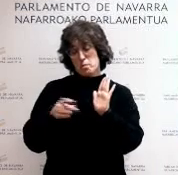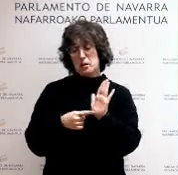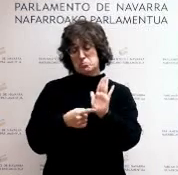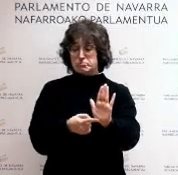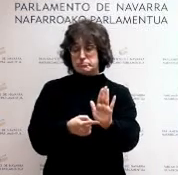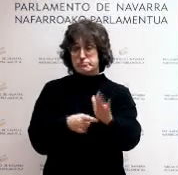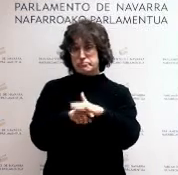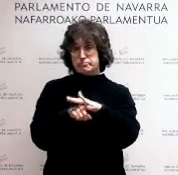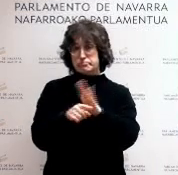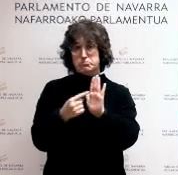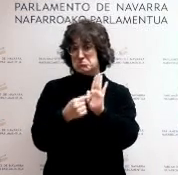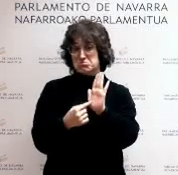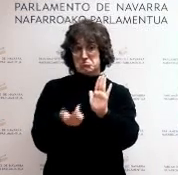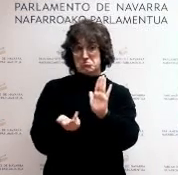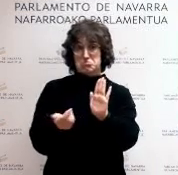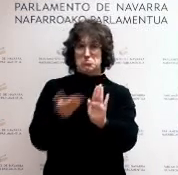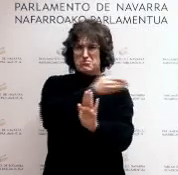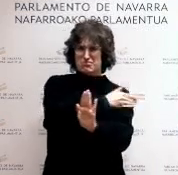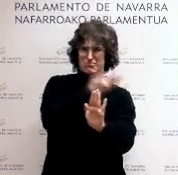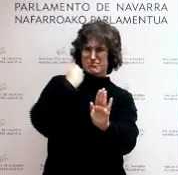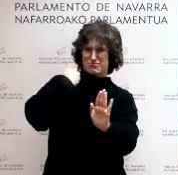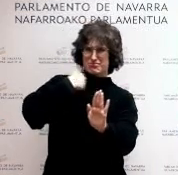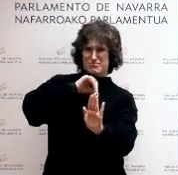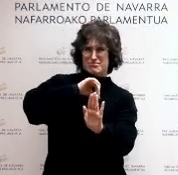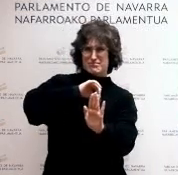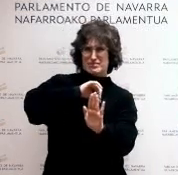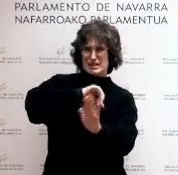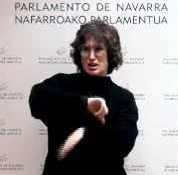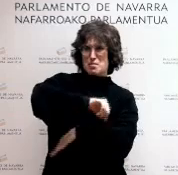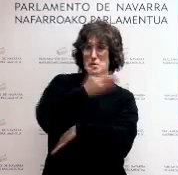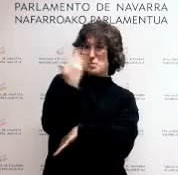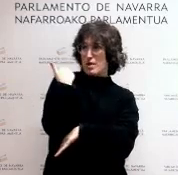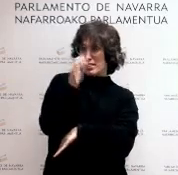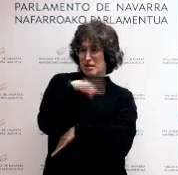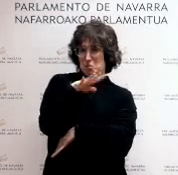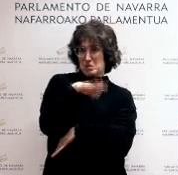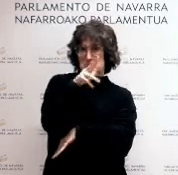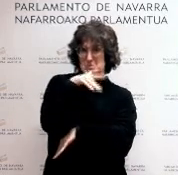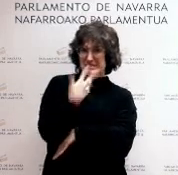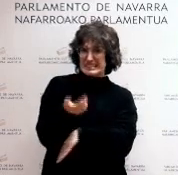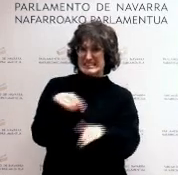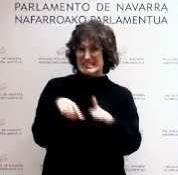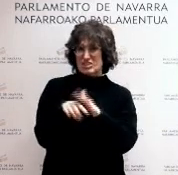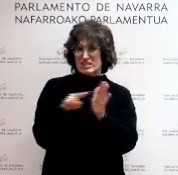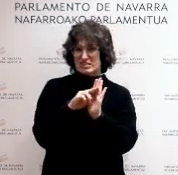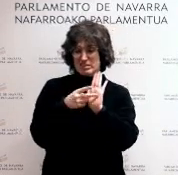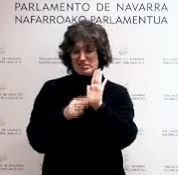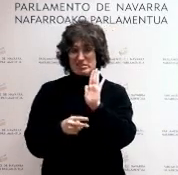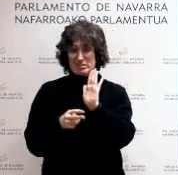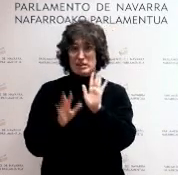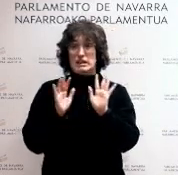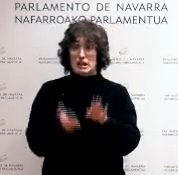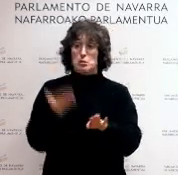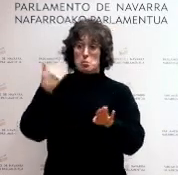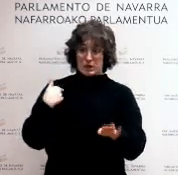que modifica una ley que se aprobó exactamente hace 4 meses. Que a su vez esa ley modificaba la